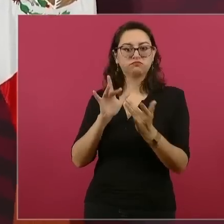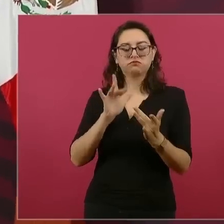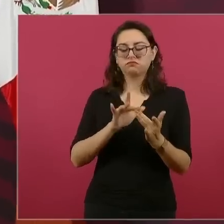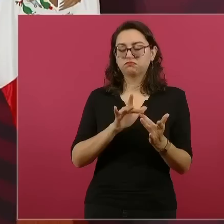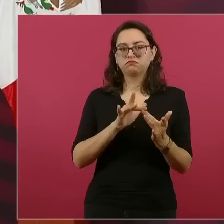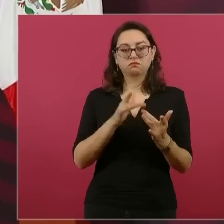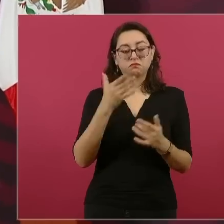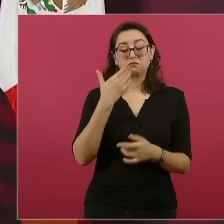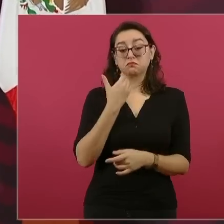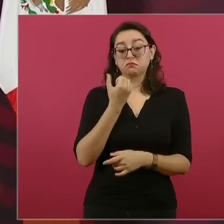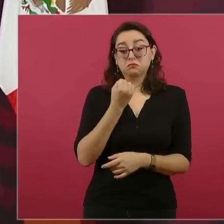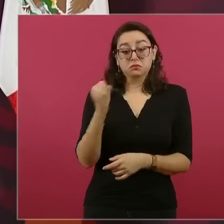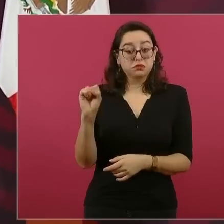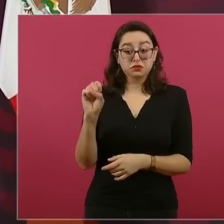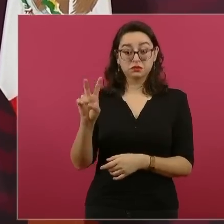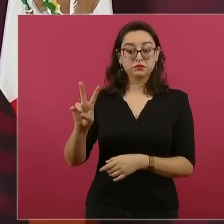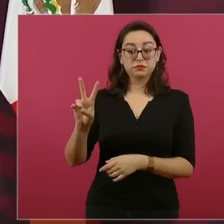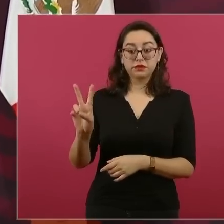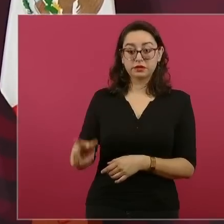es